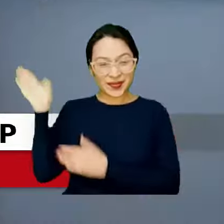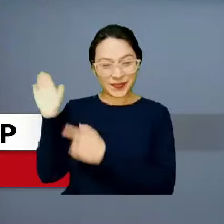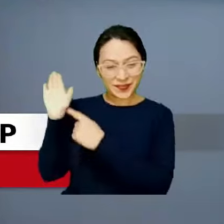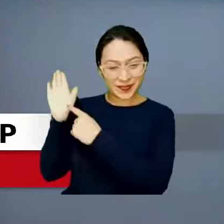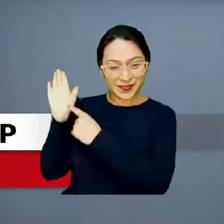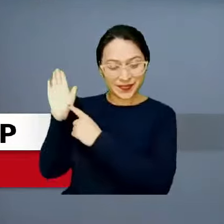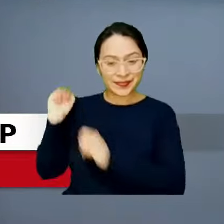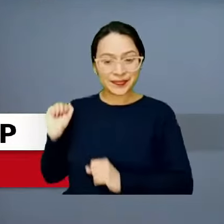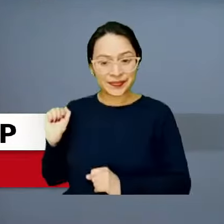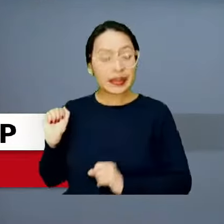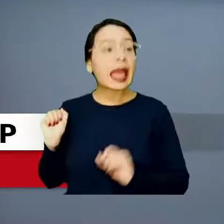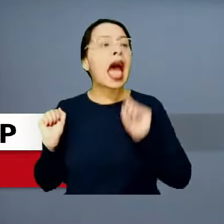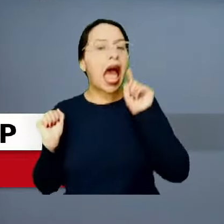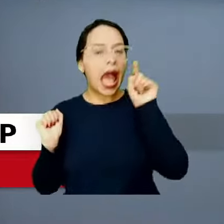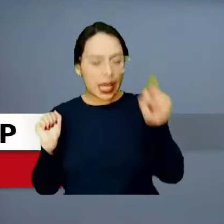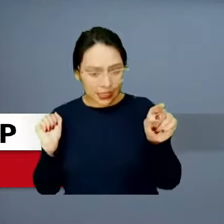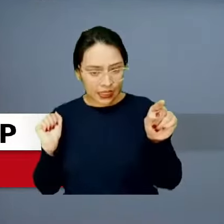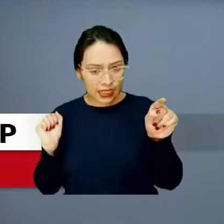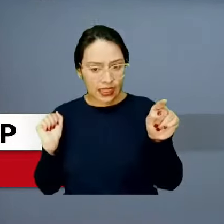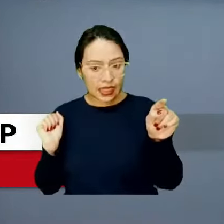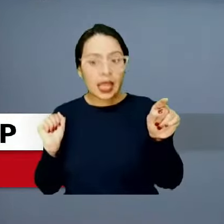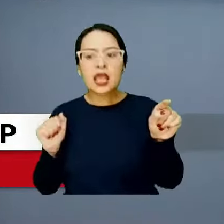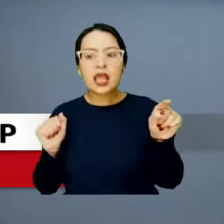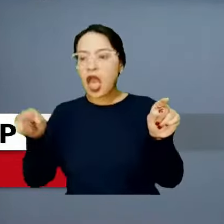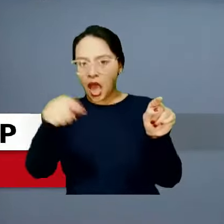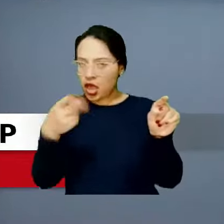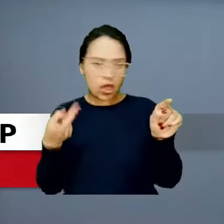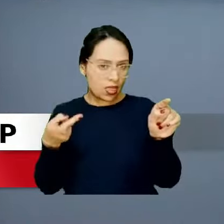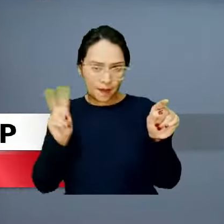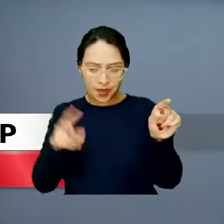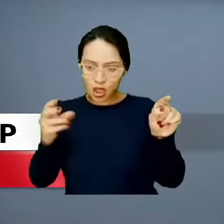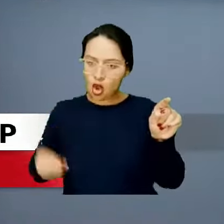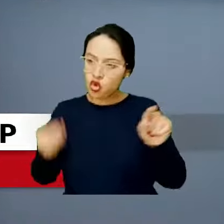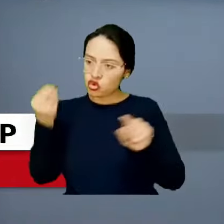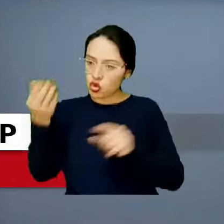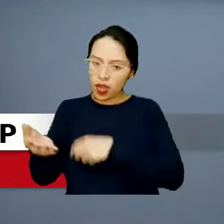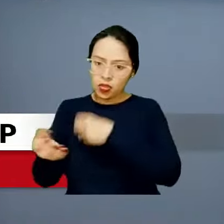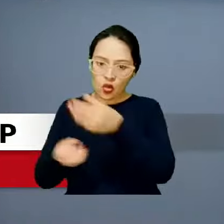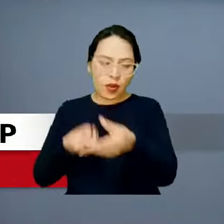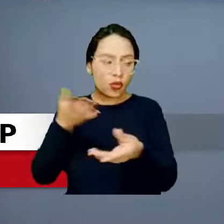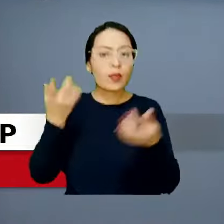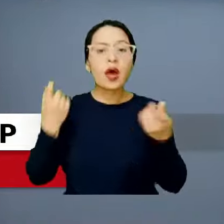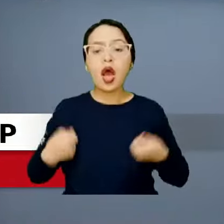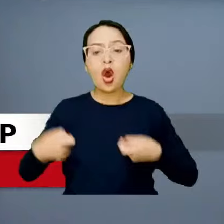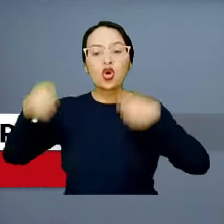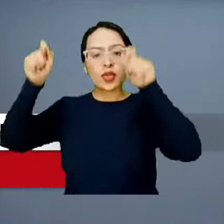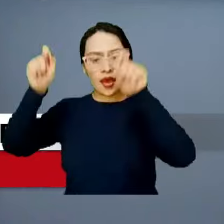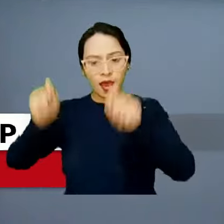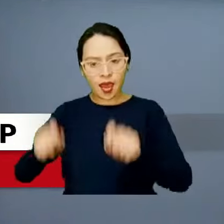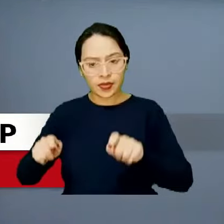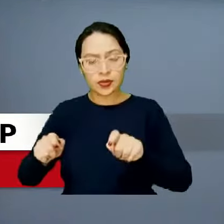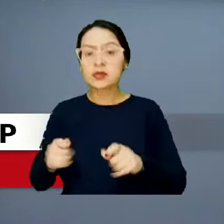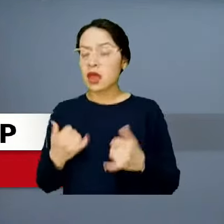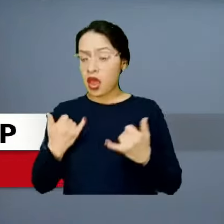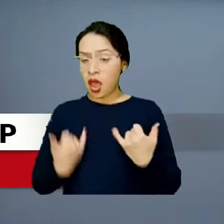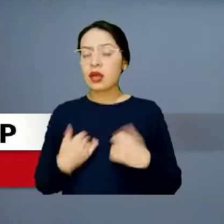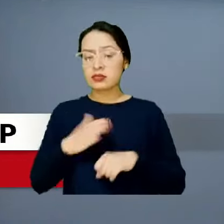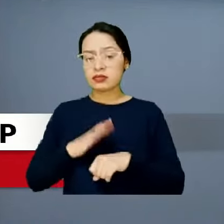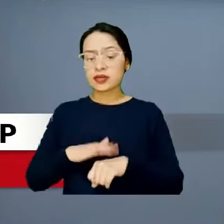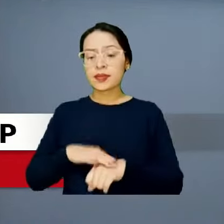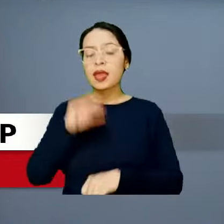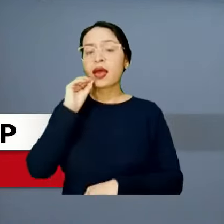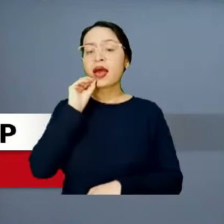dejar a usted, como les haré llegar a los señores concejales, un sinfín de contratos que me gustaría comentar el día de hoy a los ciudadanos para que vean por dónde